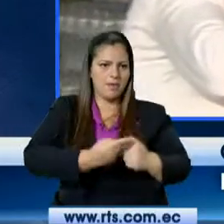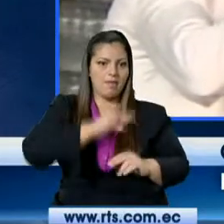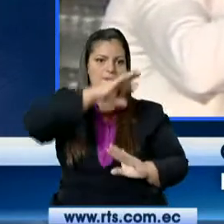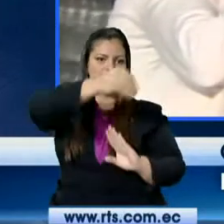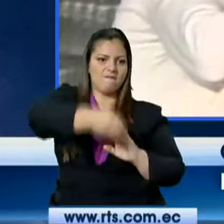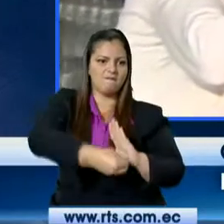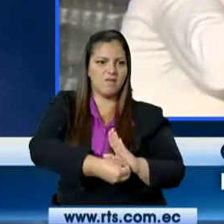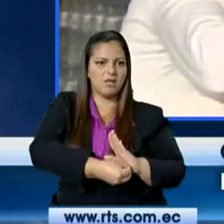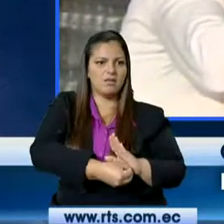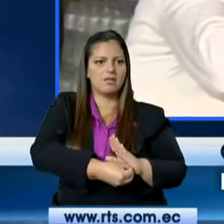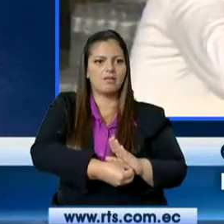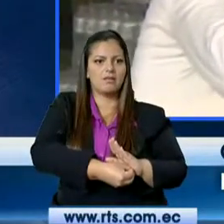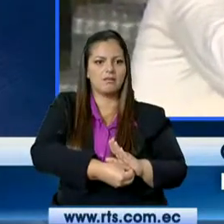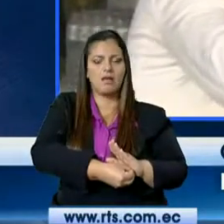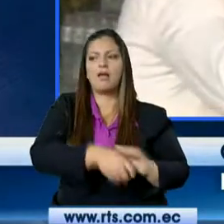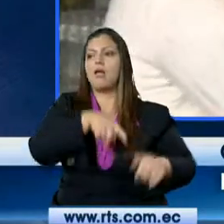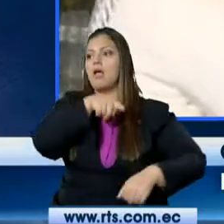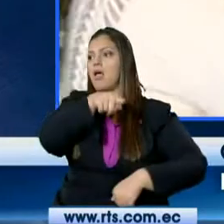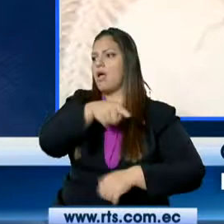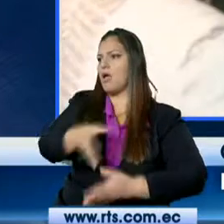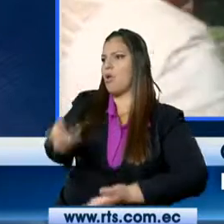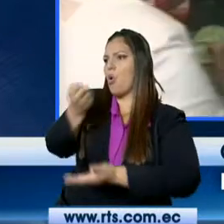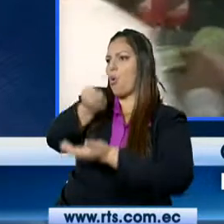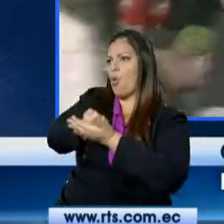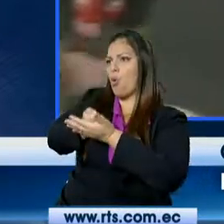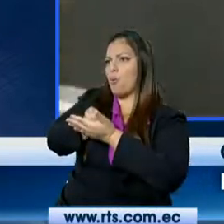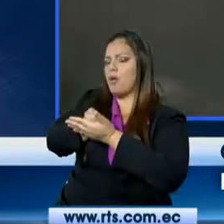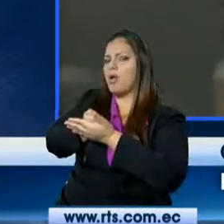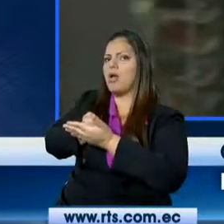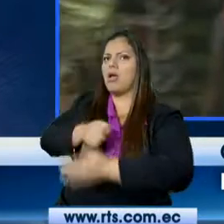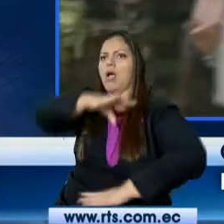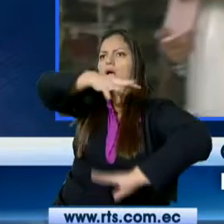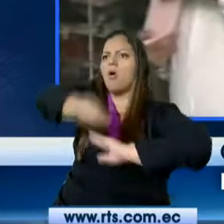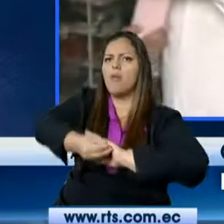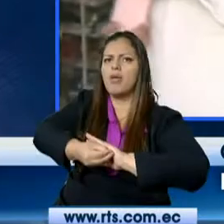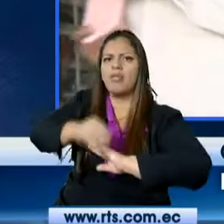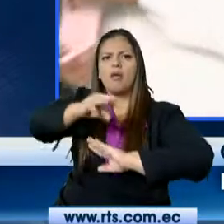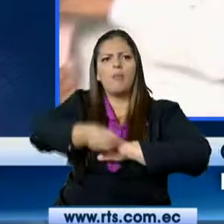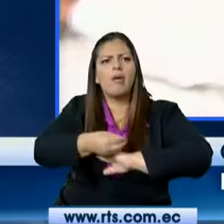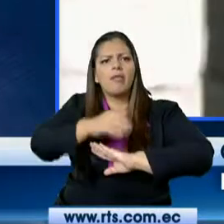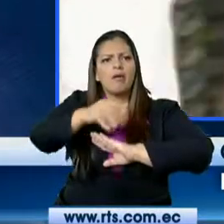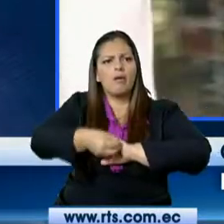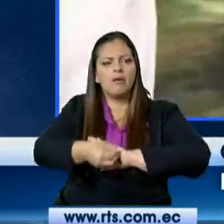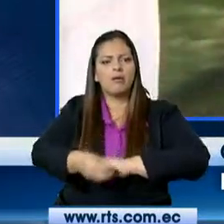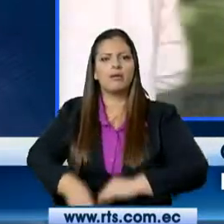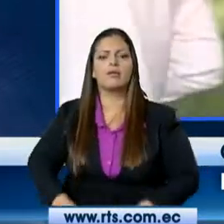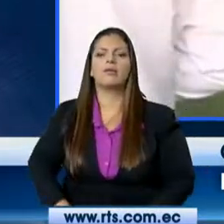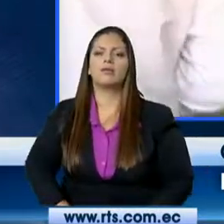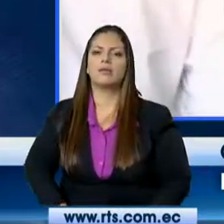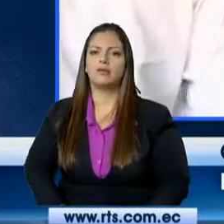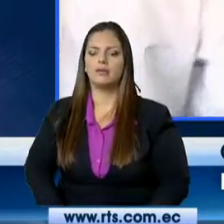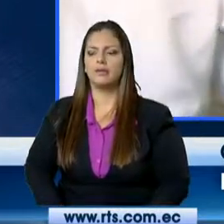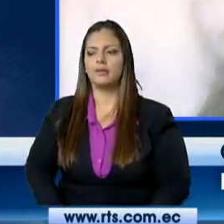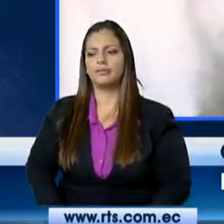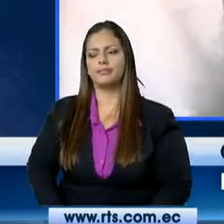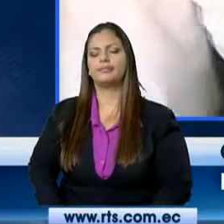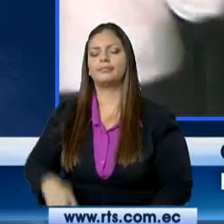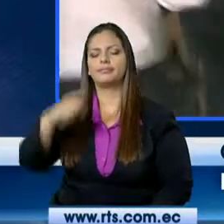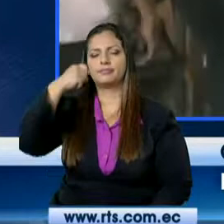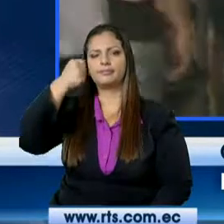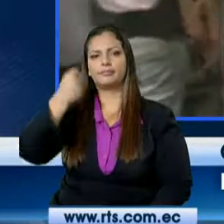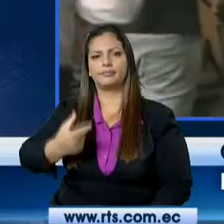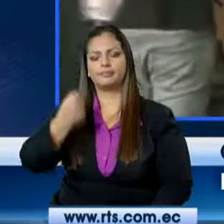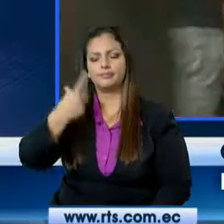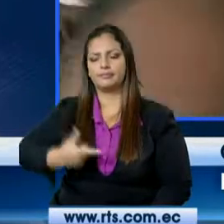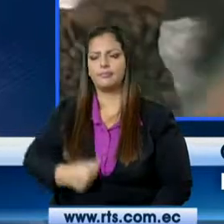perfecto como es parte de nuestras funciones el controlar la especulación aquí es muy